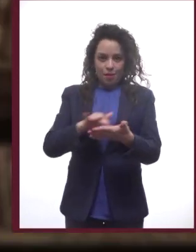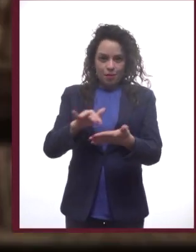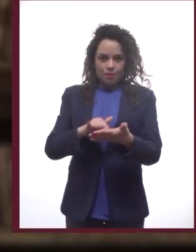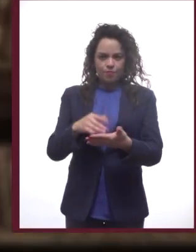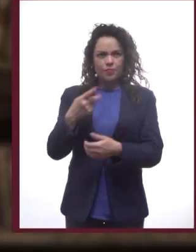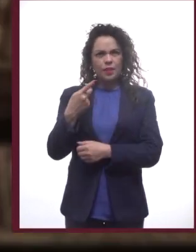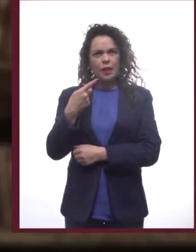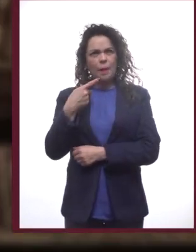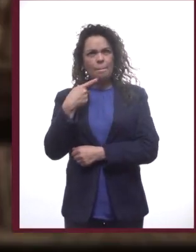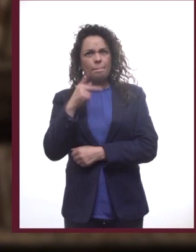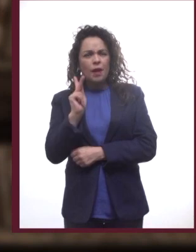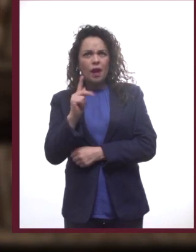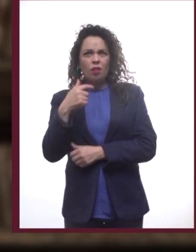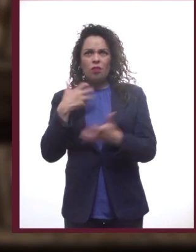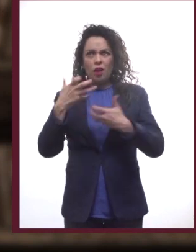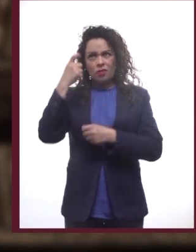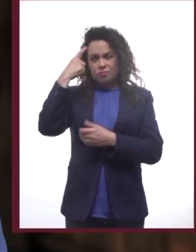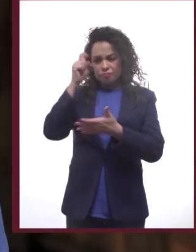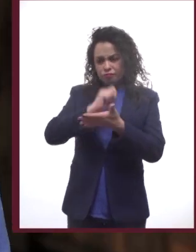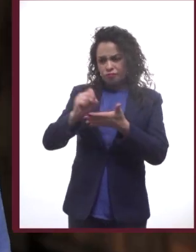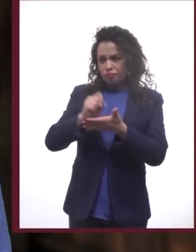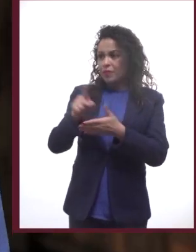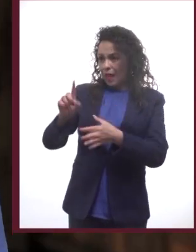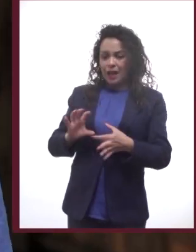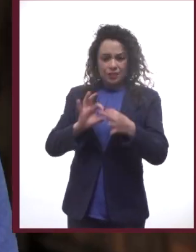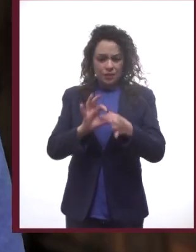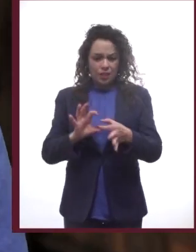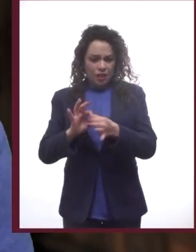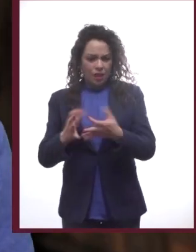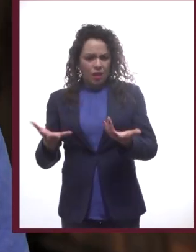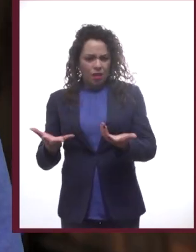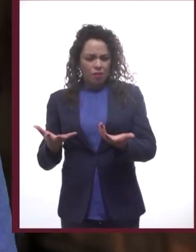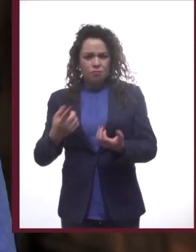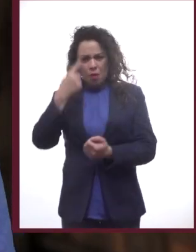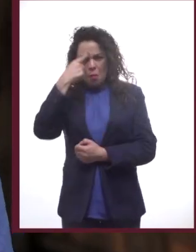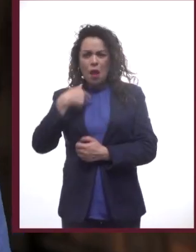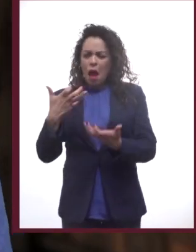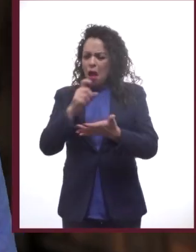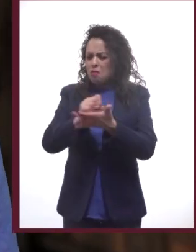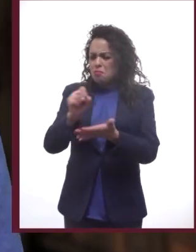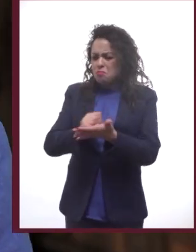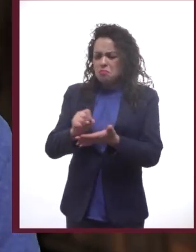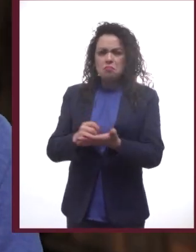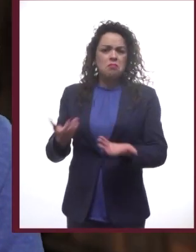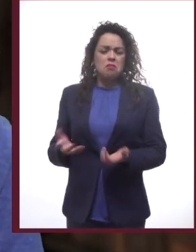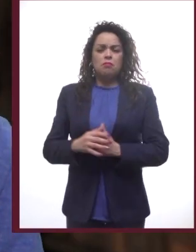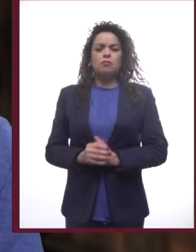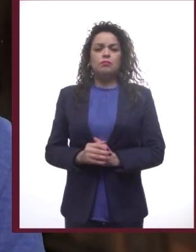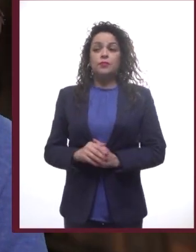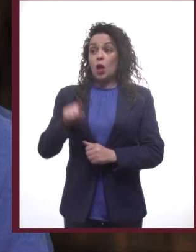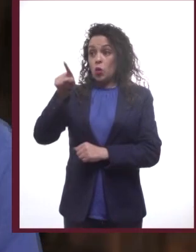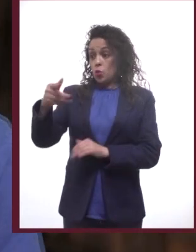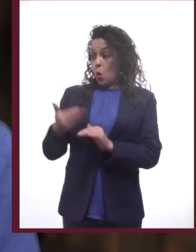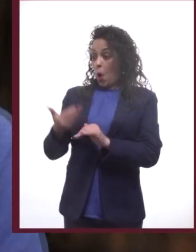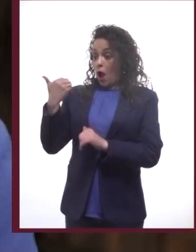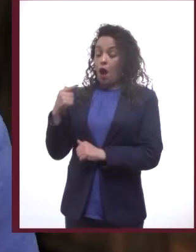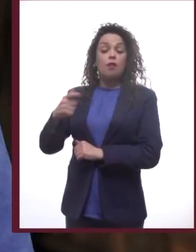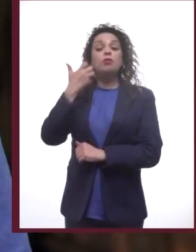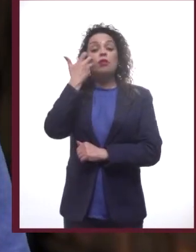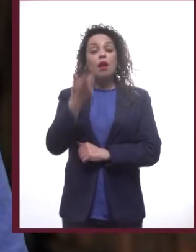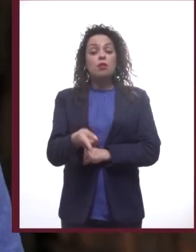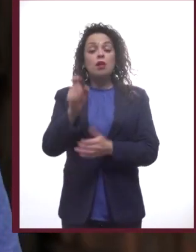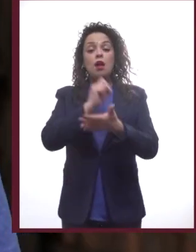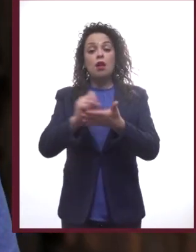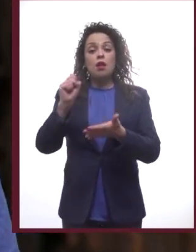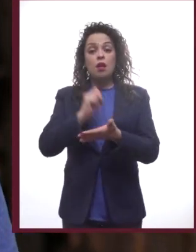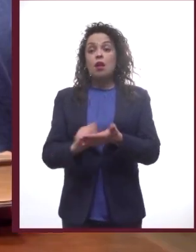familiar, ¿cuál es el chiste? Bien que te enganchaste con esas novelas de misterio que tenían el mismo título. El